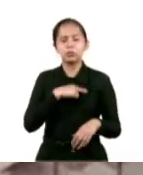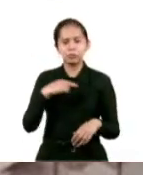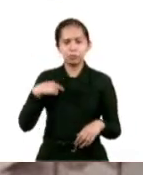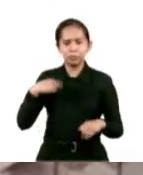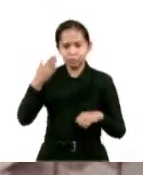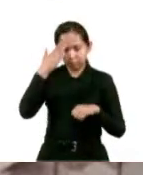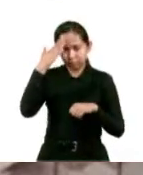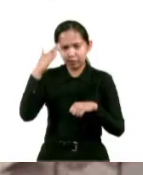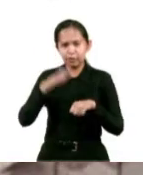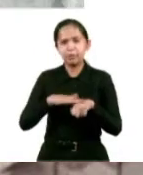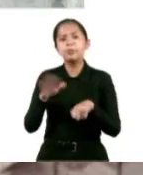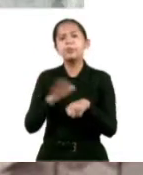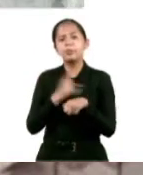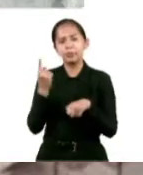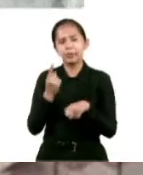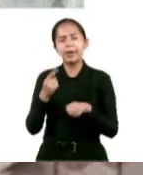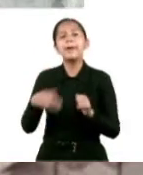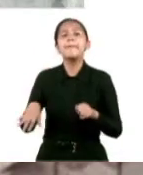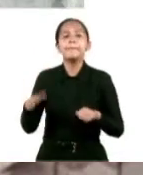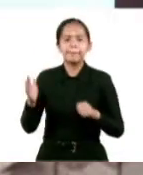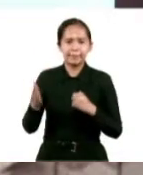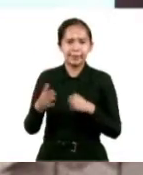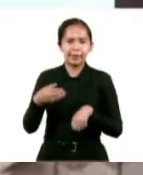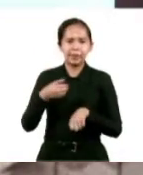en el tercer informe.